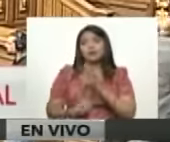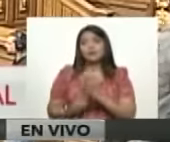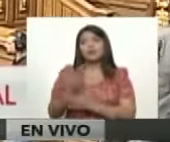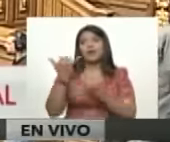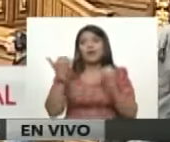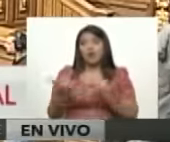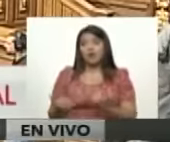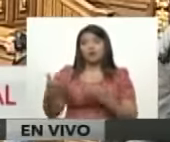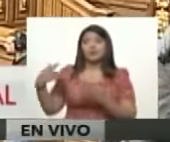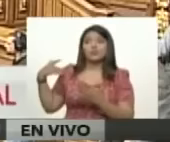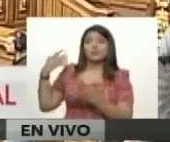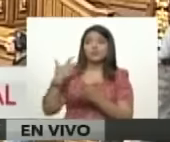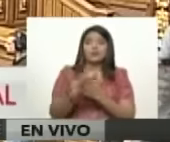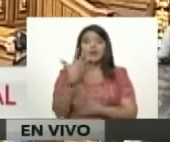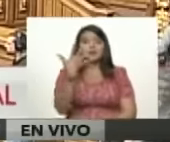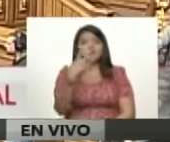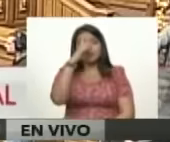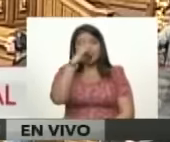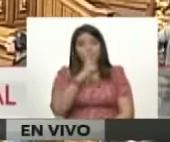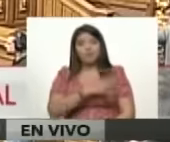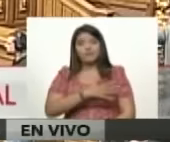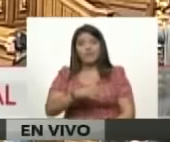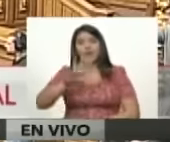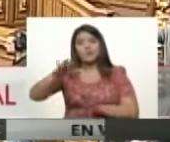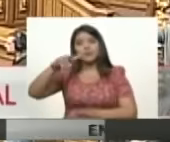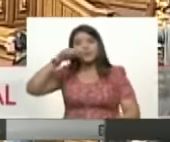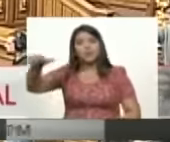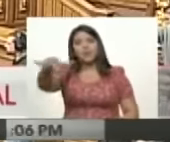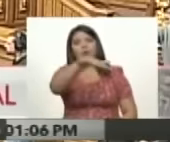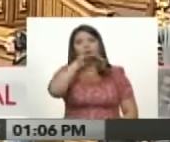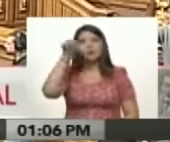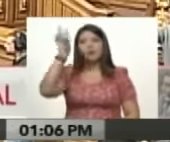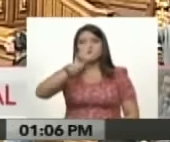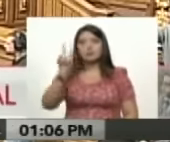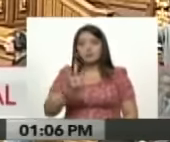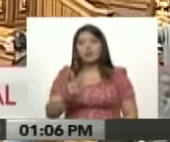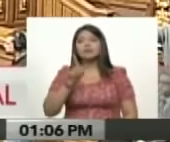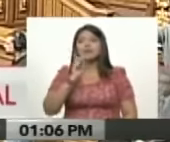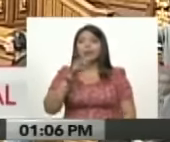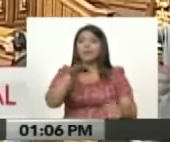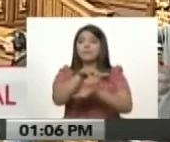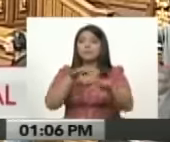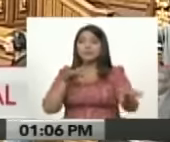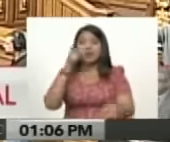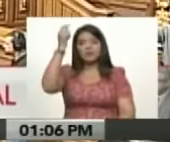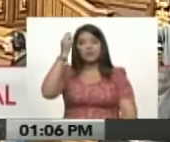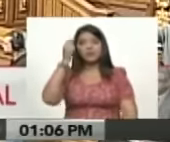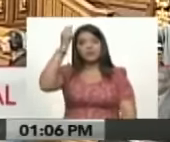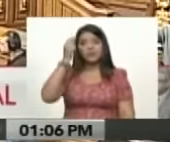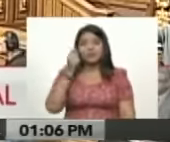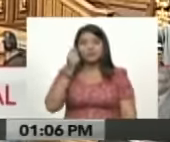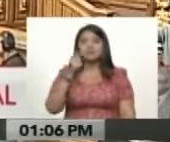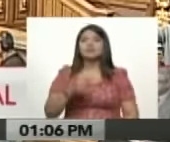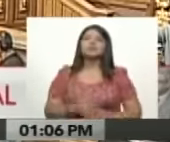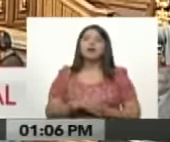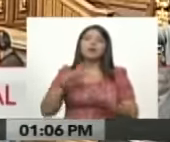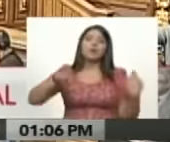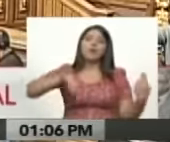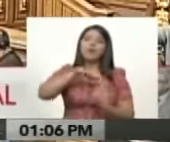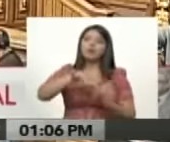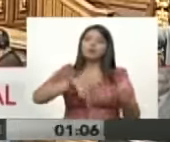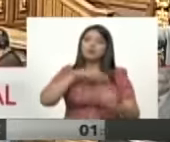los últimos 5 años en favor del pueblo venezolano y donde la mayoría parlamentaria estuvo en manos de la